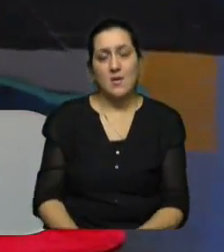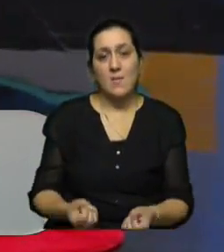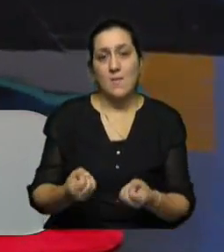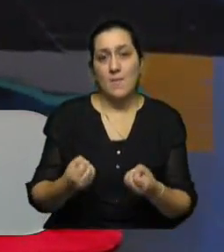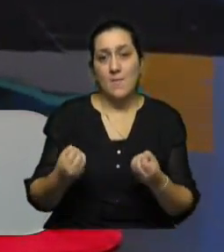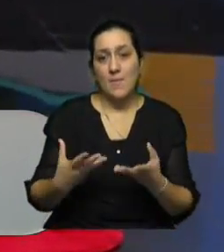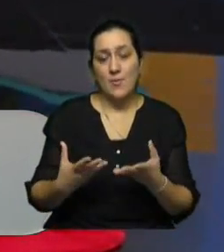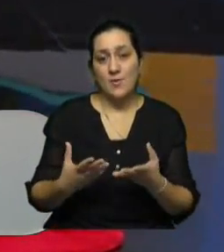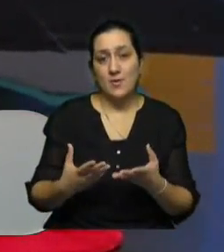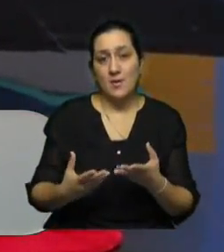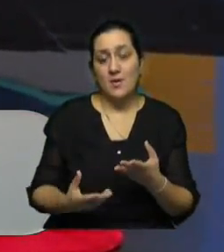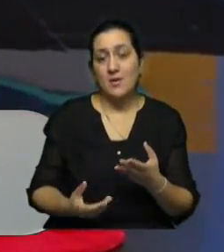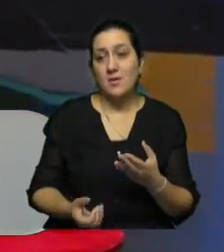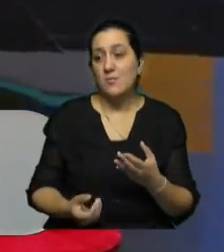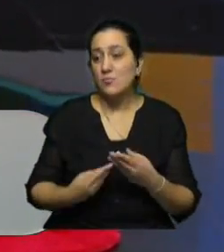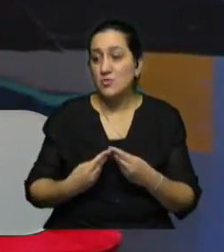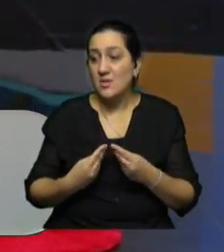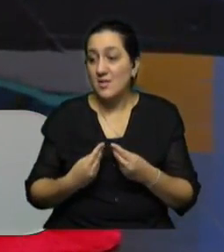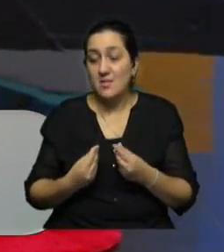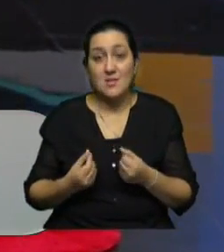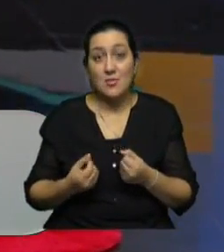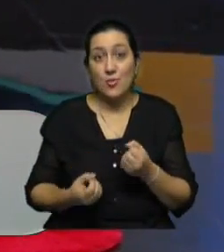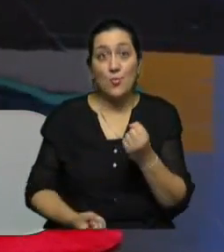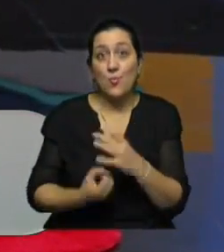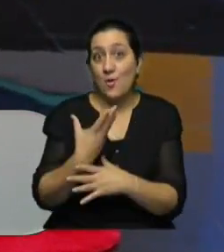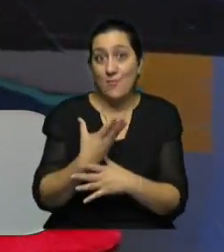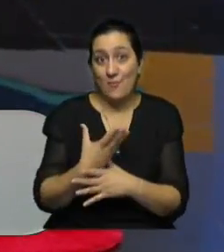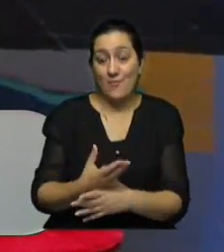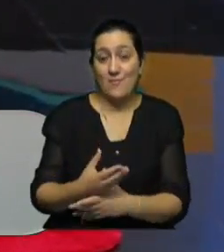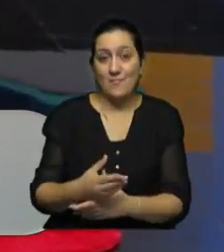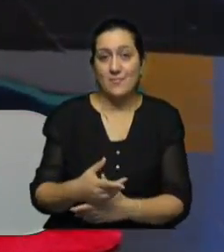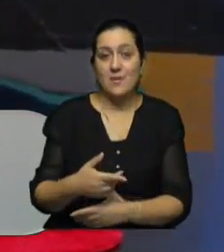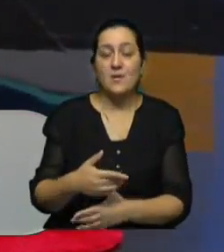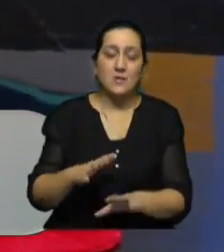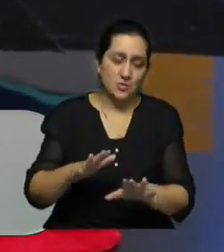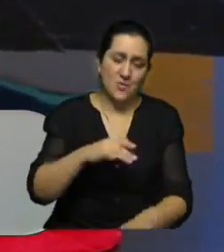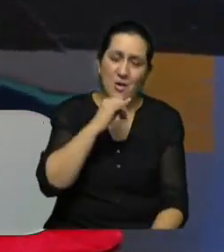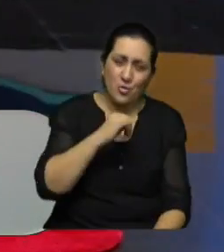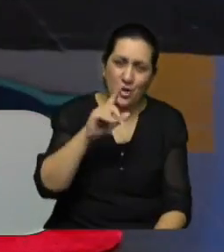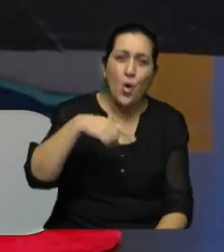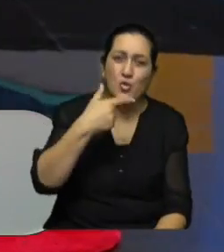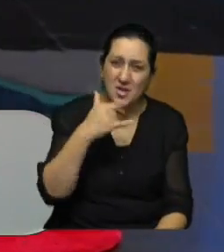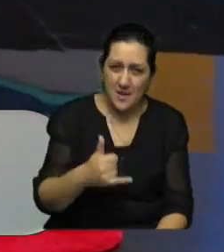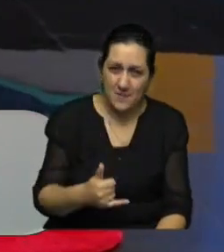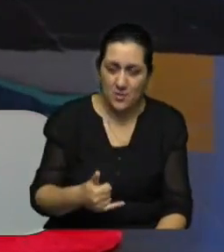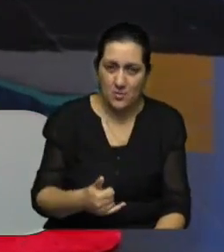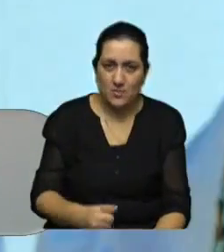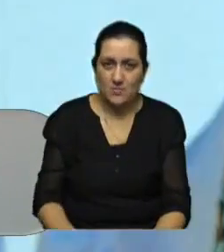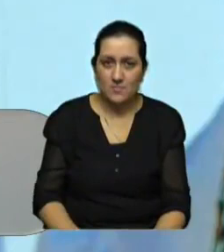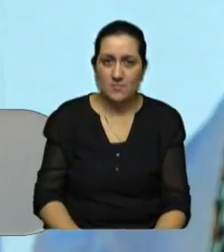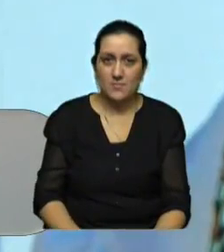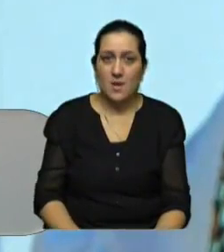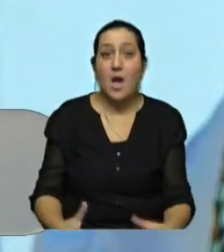otros nuevos sentidos a lo que nos está, pasando. ¿Puedo traer un ejemplo? Pues lo que quieras.